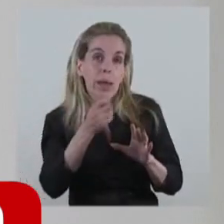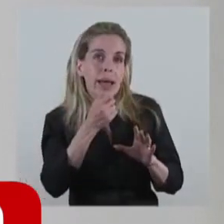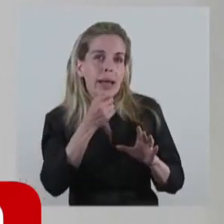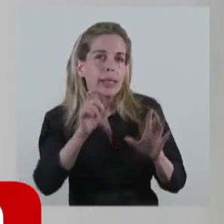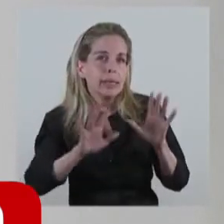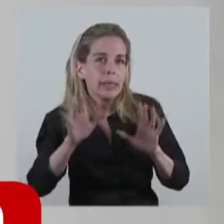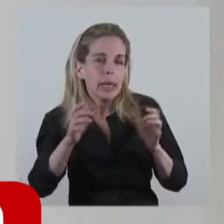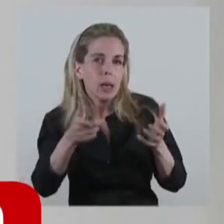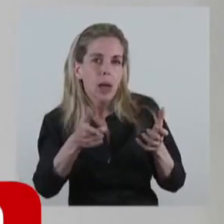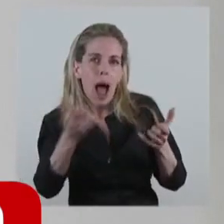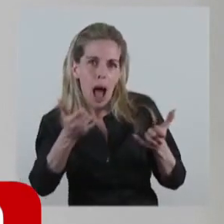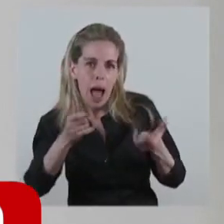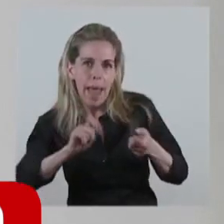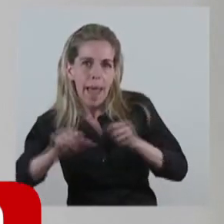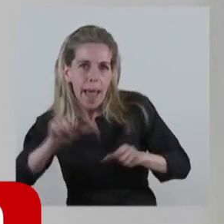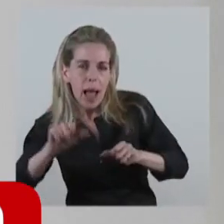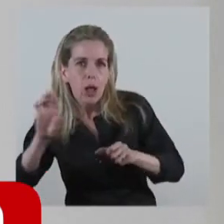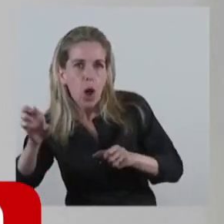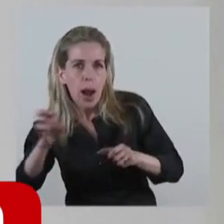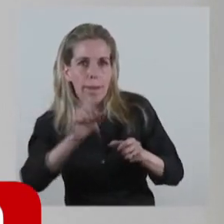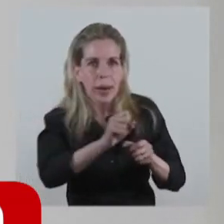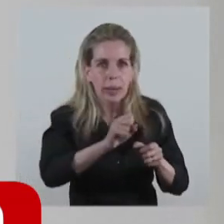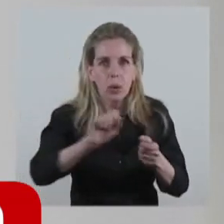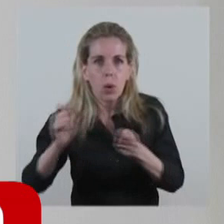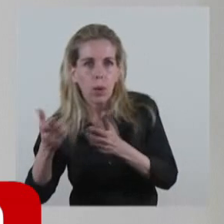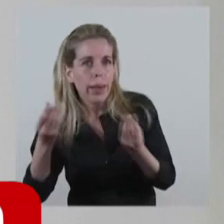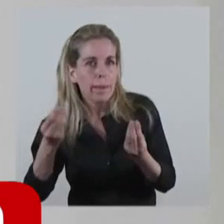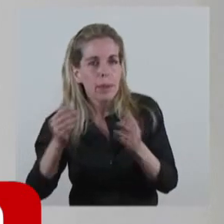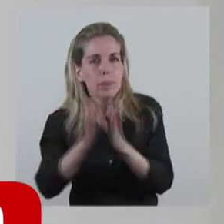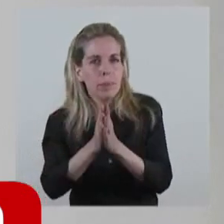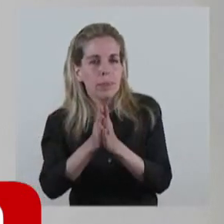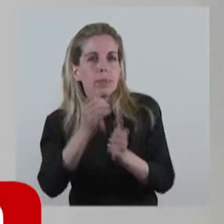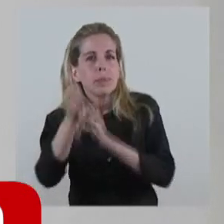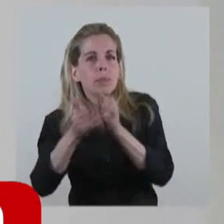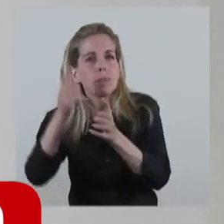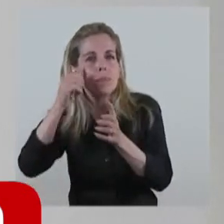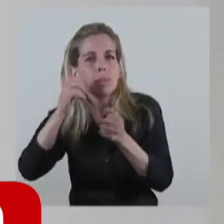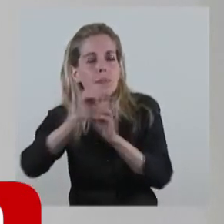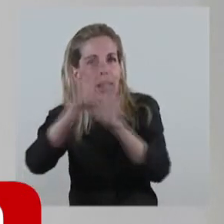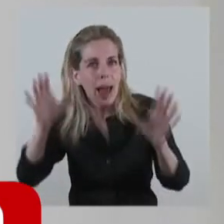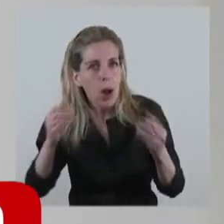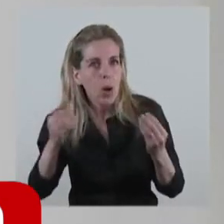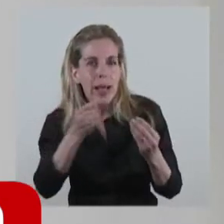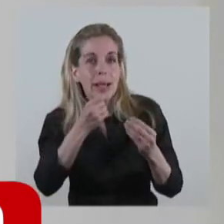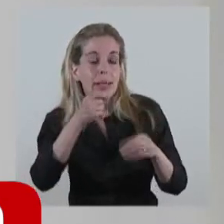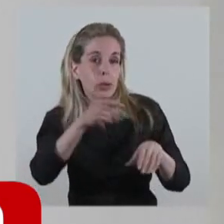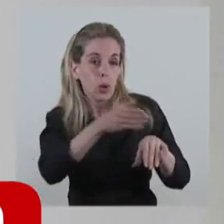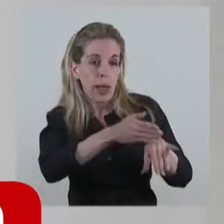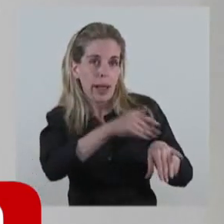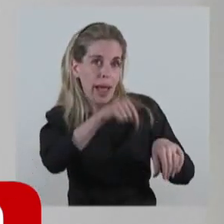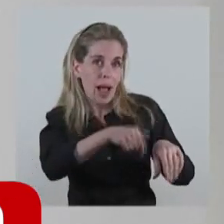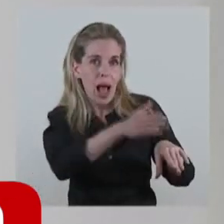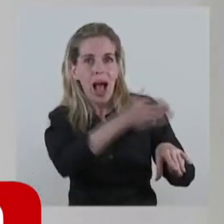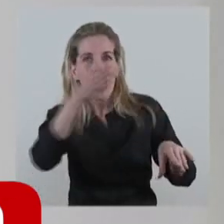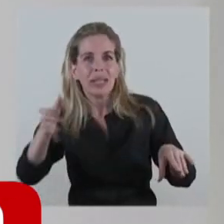nuevos controles cambiarios? Quería preguntarle si podría enfatizar acerca de si está descartado que durante estos 90 días o hasta fin de